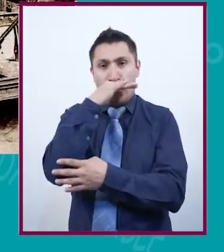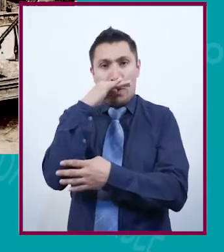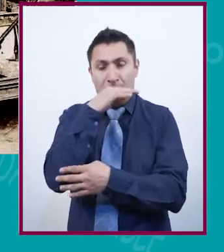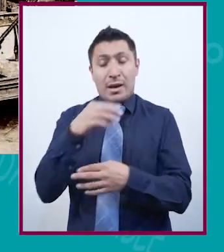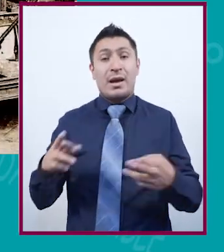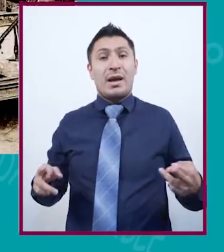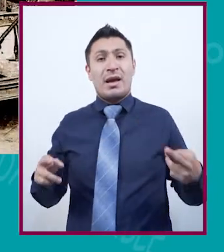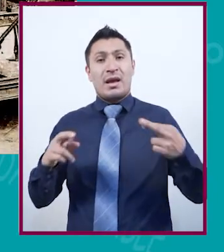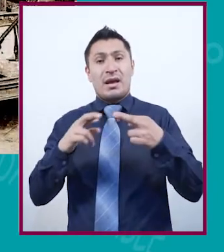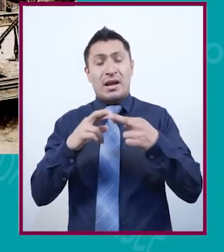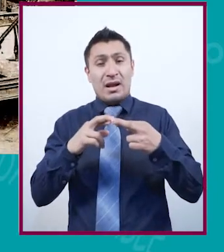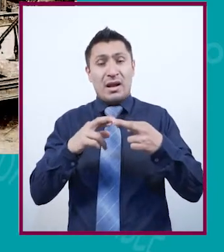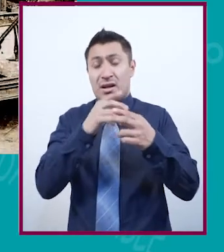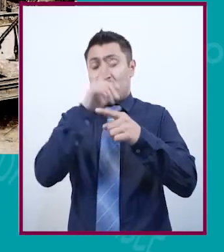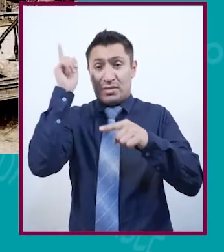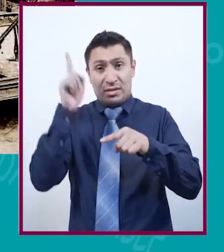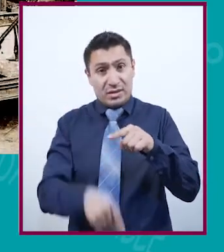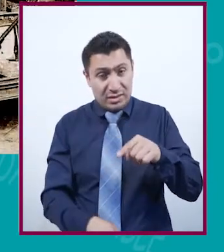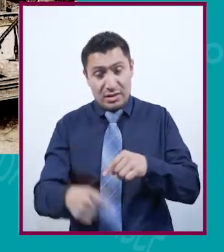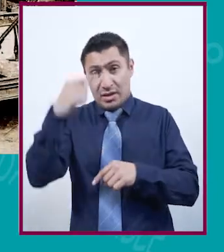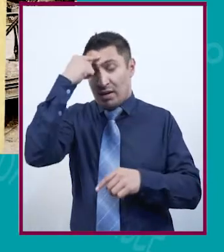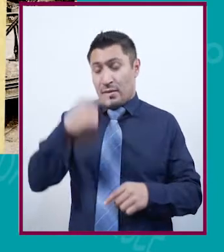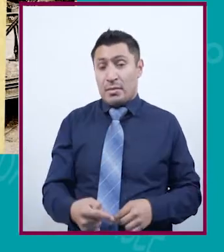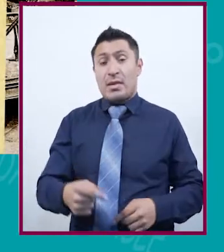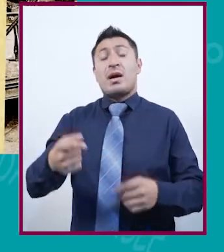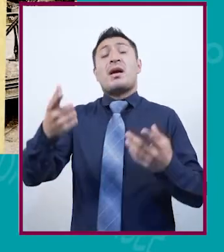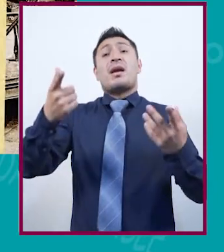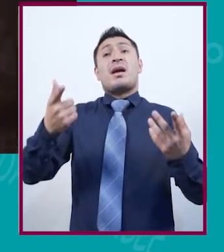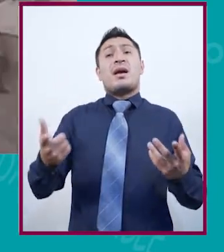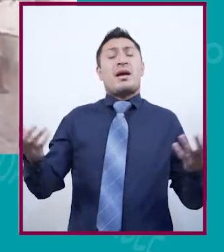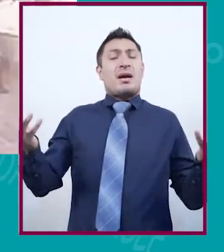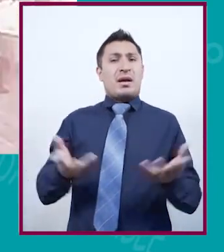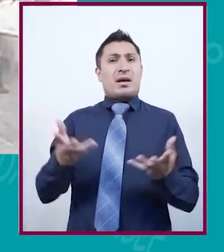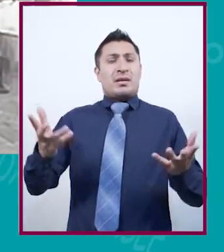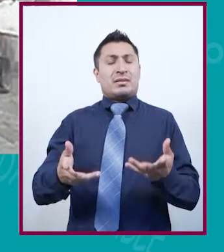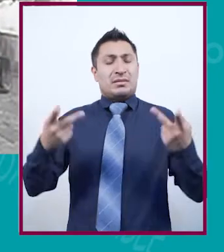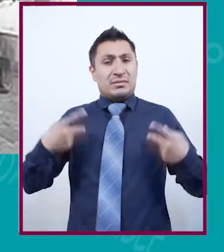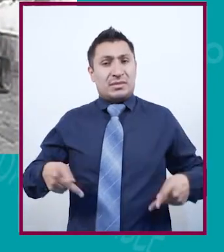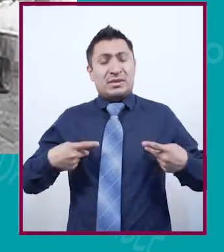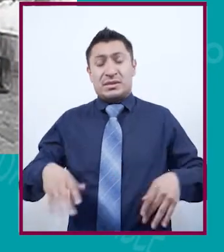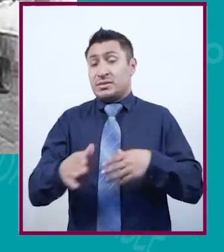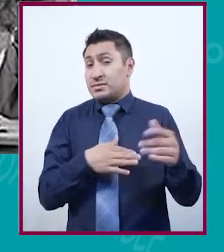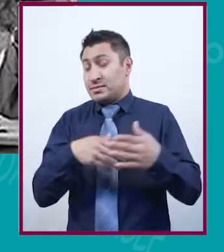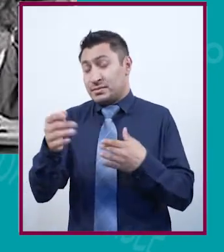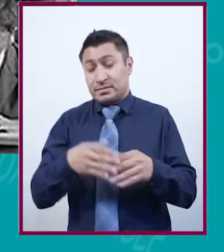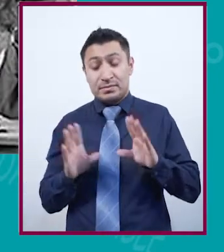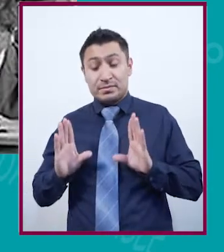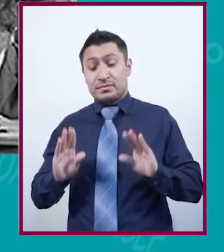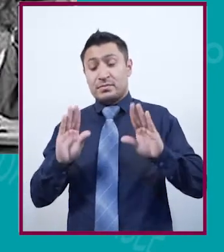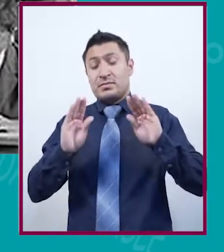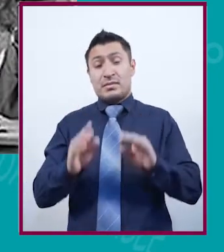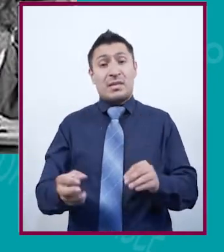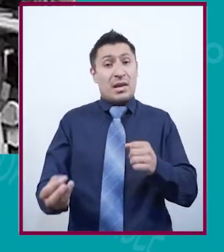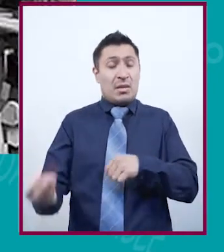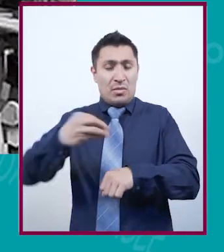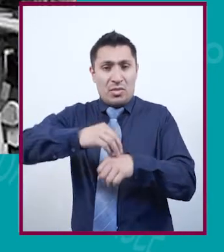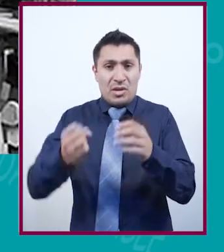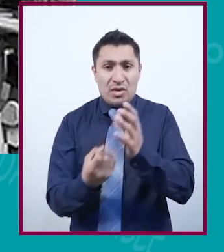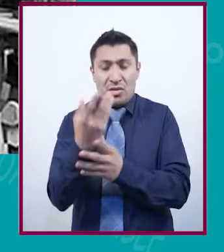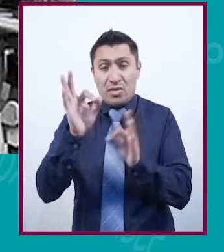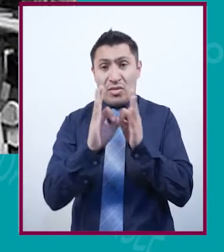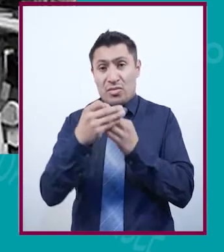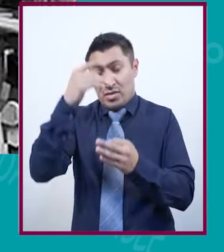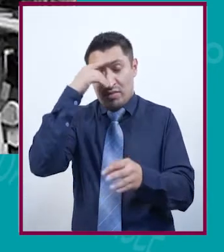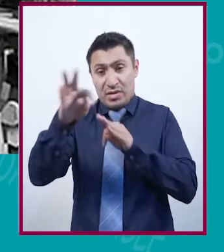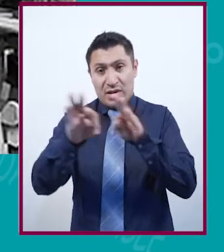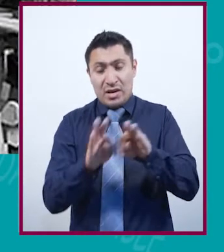educación laica y gratuita para formar a ciudadanas y ciudadanos modernos, y se establecieron nuevas condiciones para el trabajo